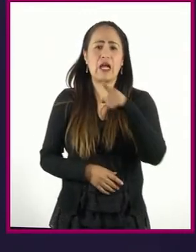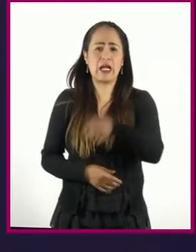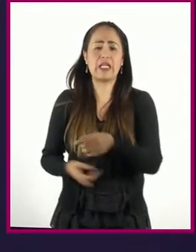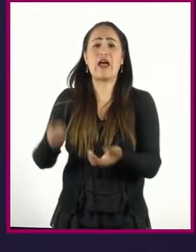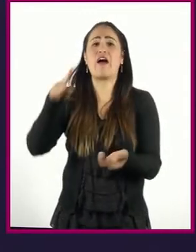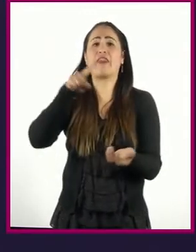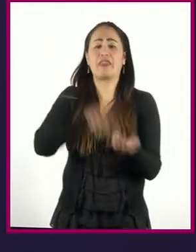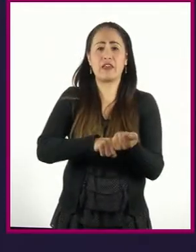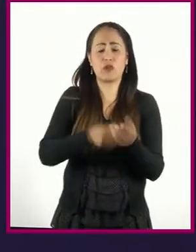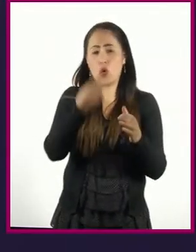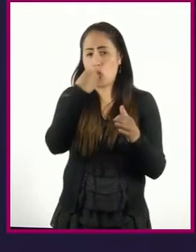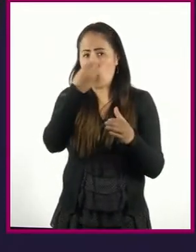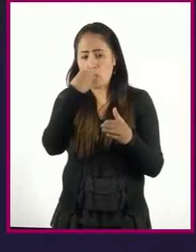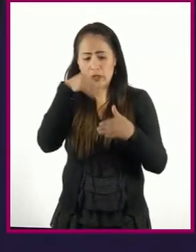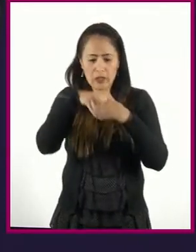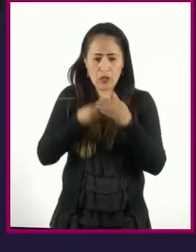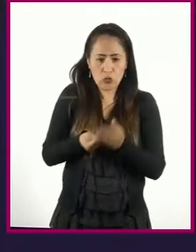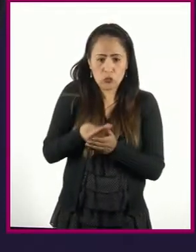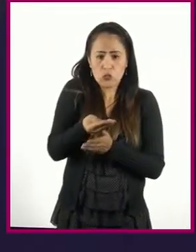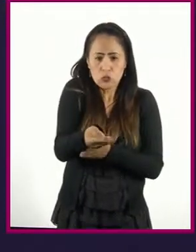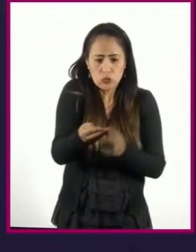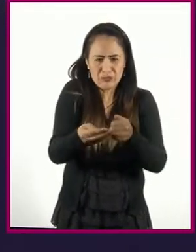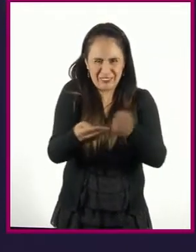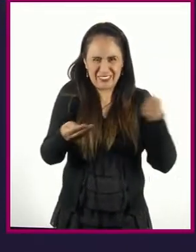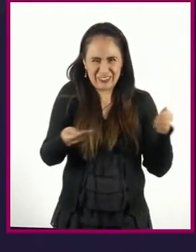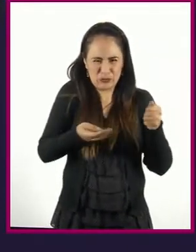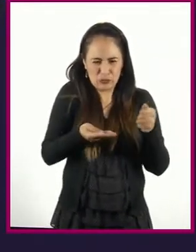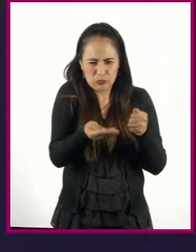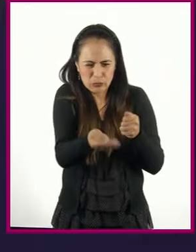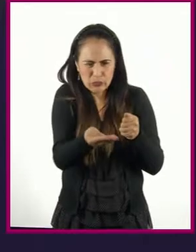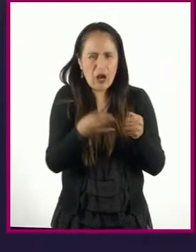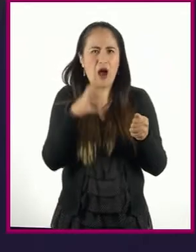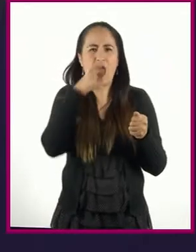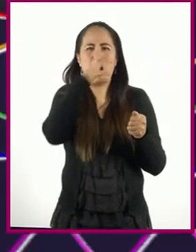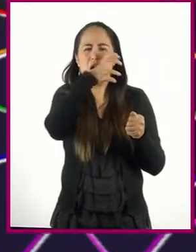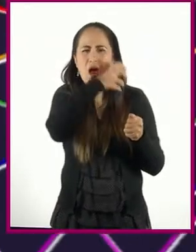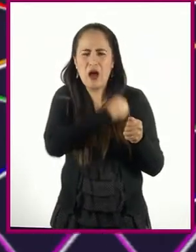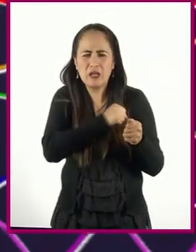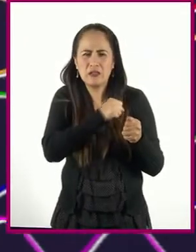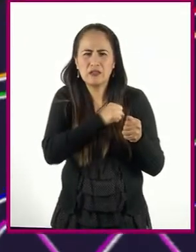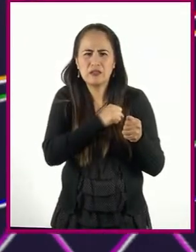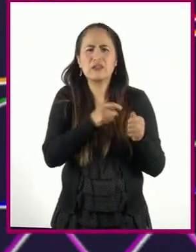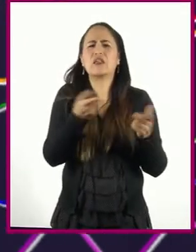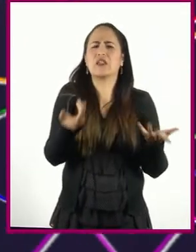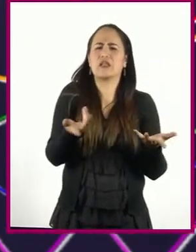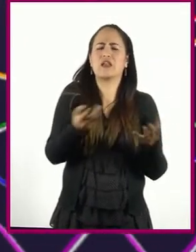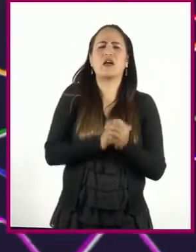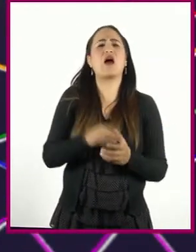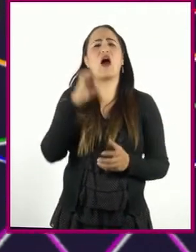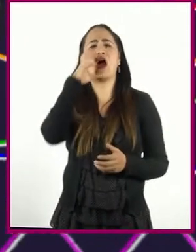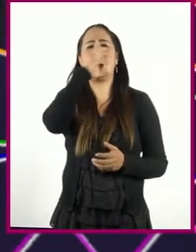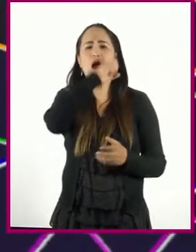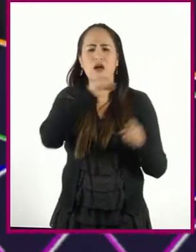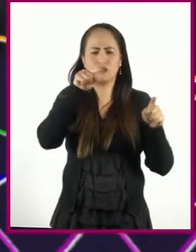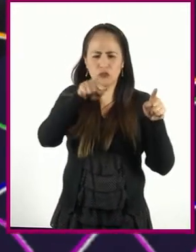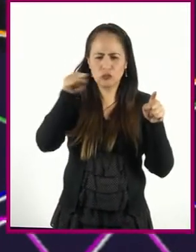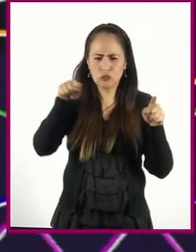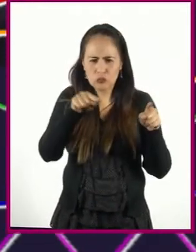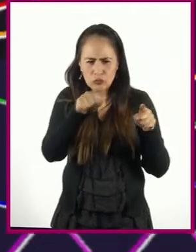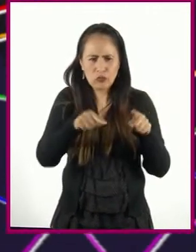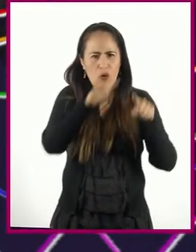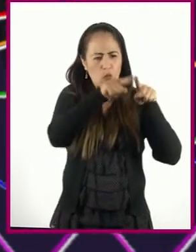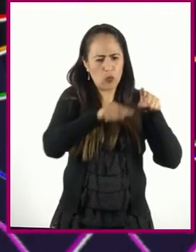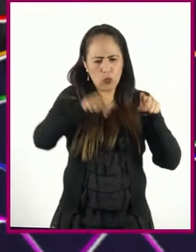calentar los alimentos, debemos saber que, como tú lo mencionaste, el horno de microondas utiliza